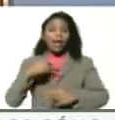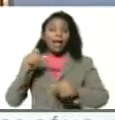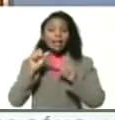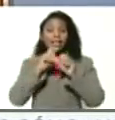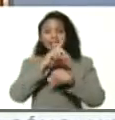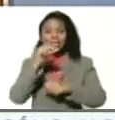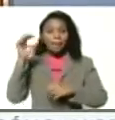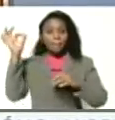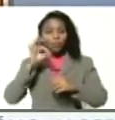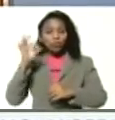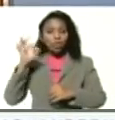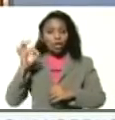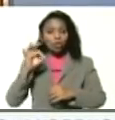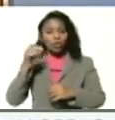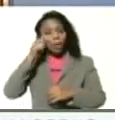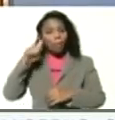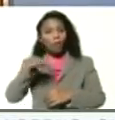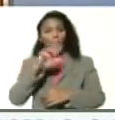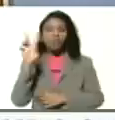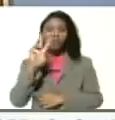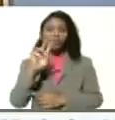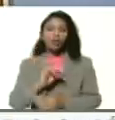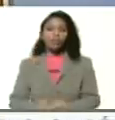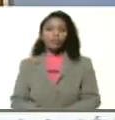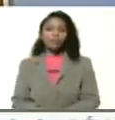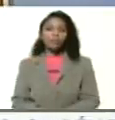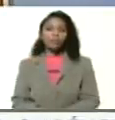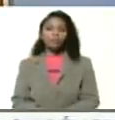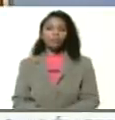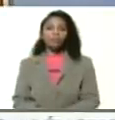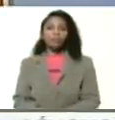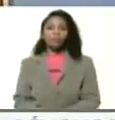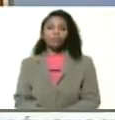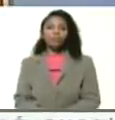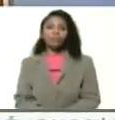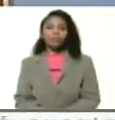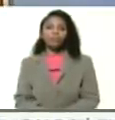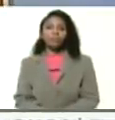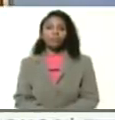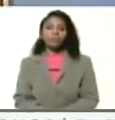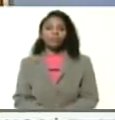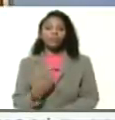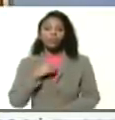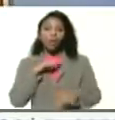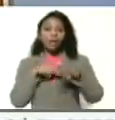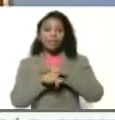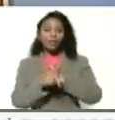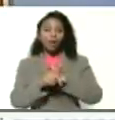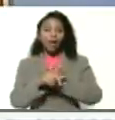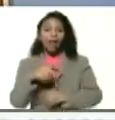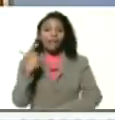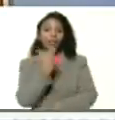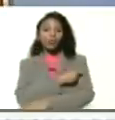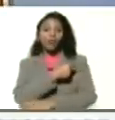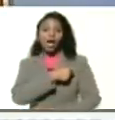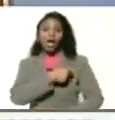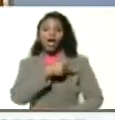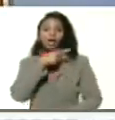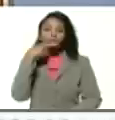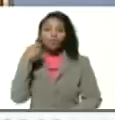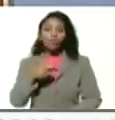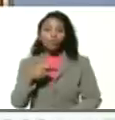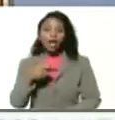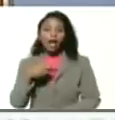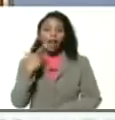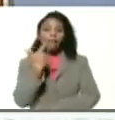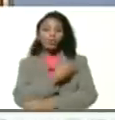100% del pueblo de venezuela hemos accedido a la vacuna rusa a la vacuna